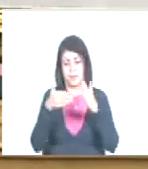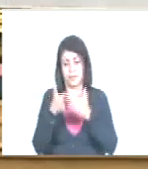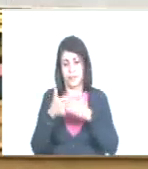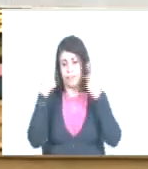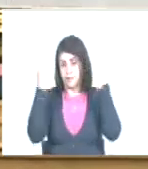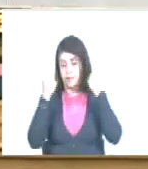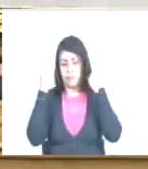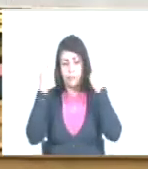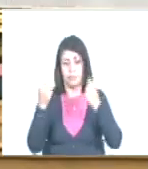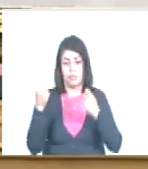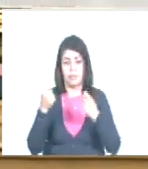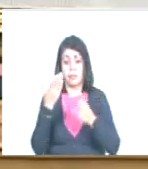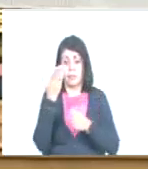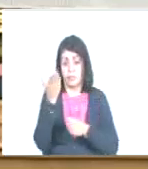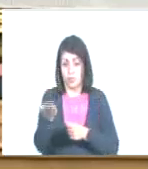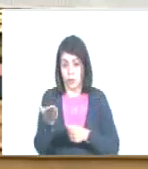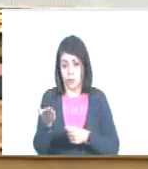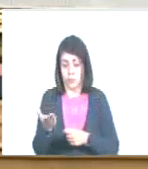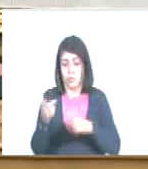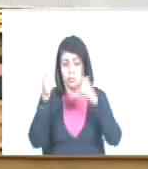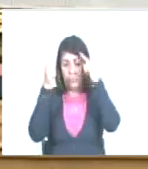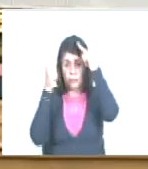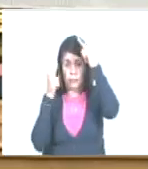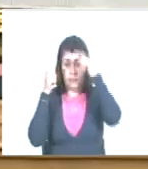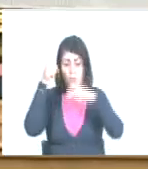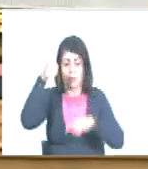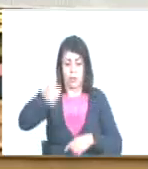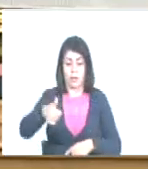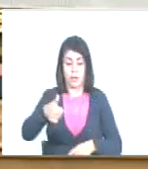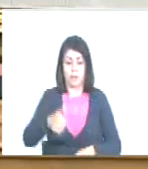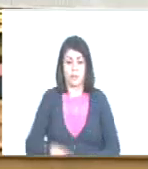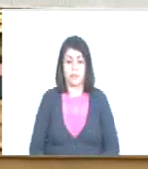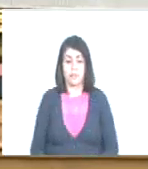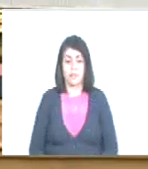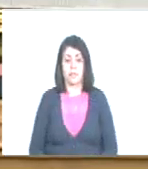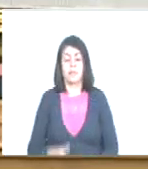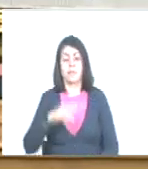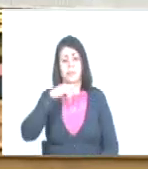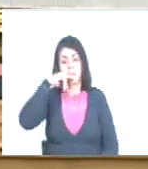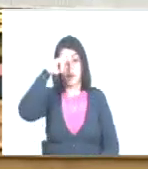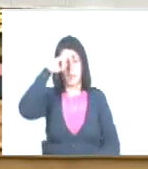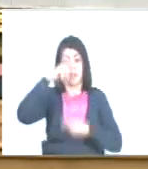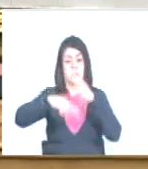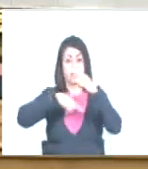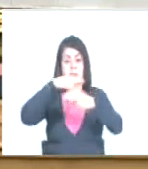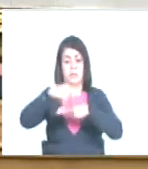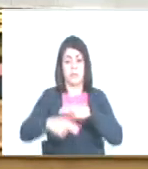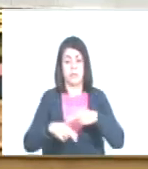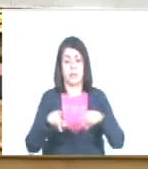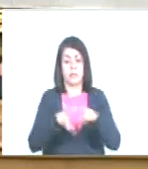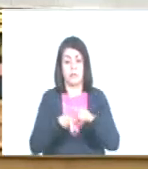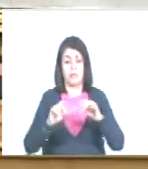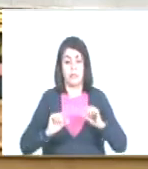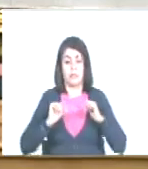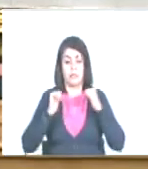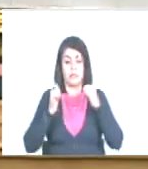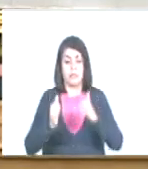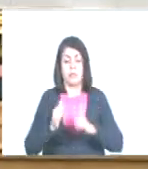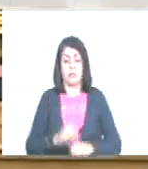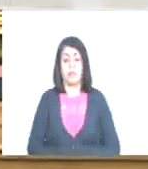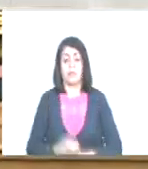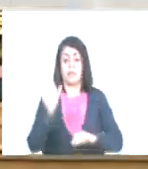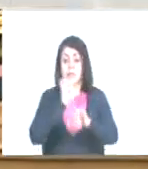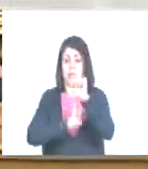esas campañas, estás tú, comandante eterno, Hugo Chávez, padre de esta generación que emprende